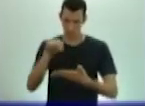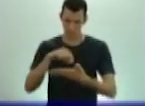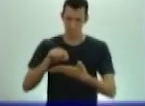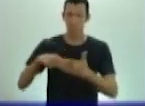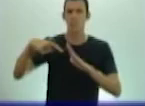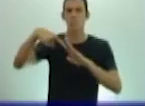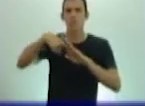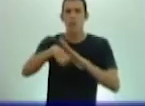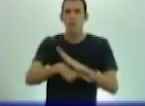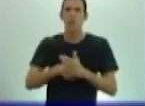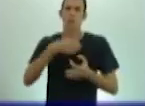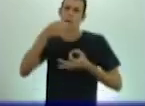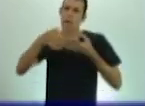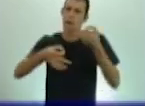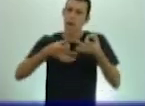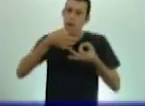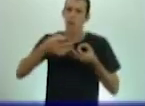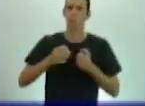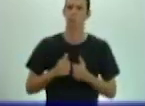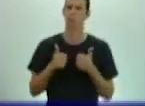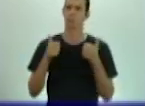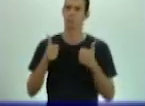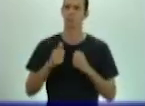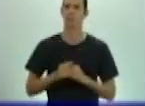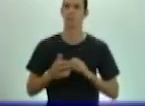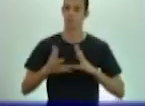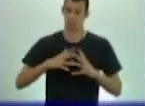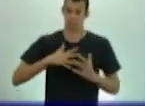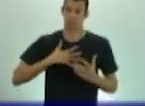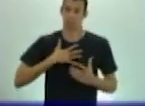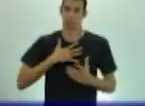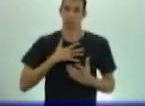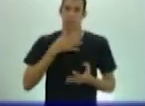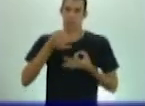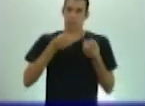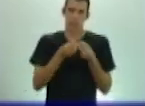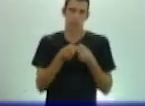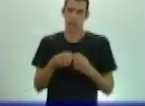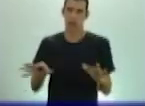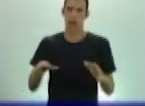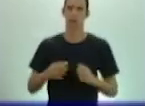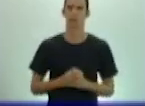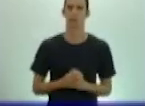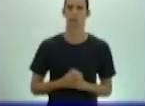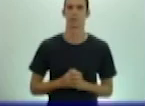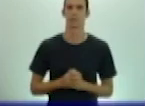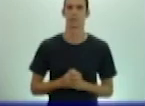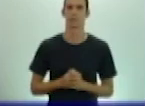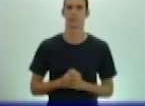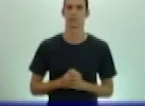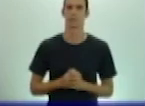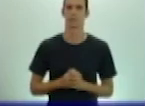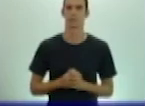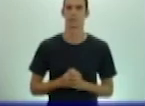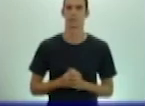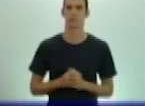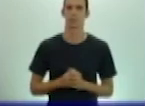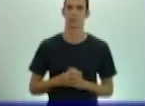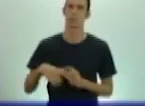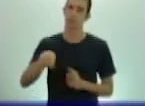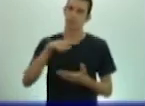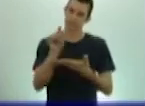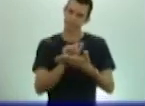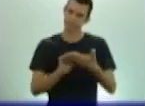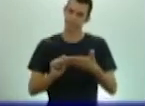para defender y para valorar esa trascendencia histórica de esta revolución. Por tanto, les propongo que unos minutos para que anoten esta actividad.